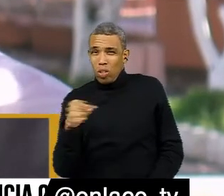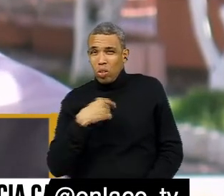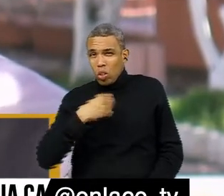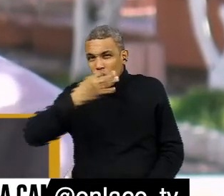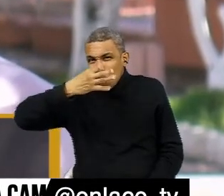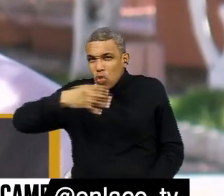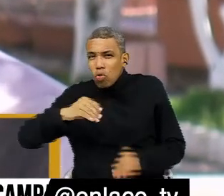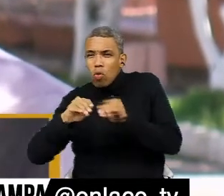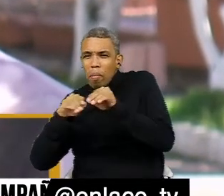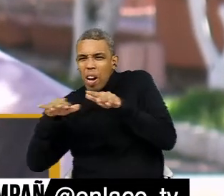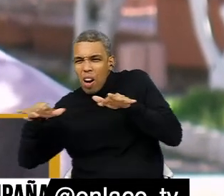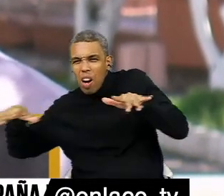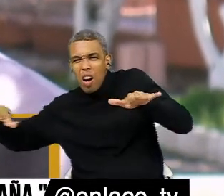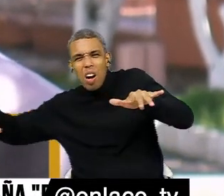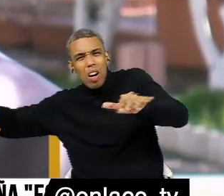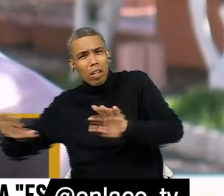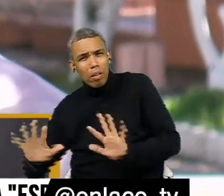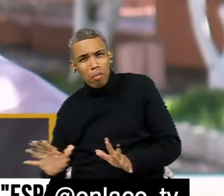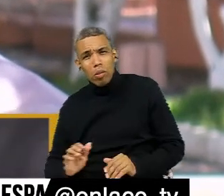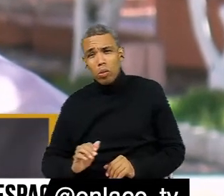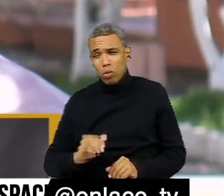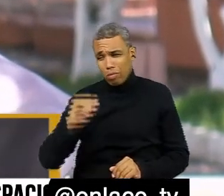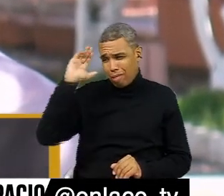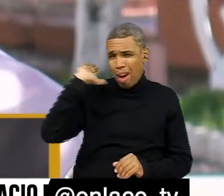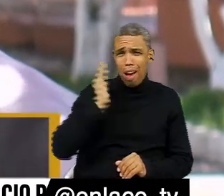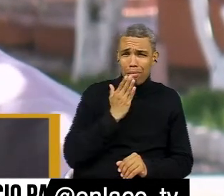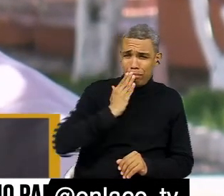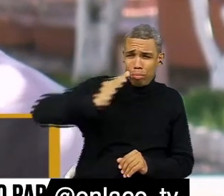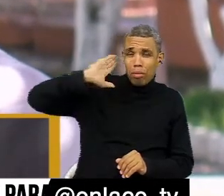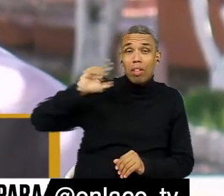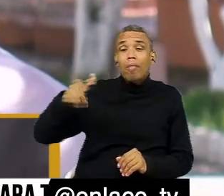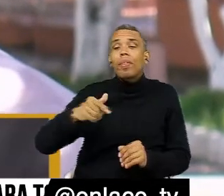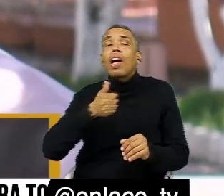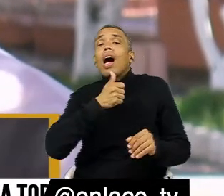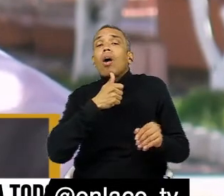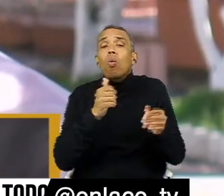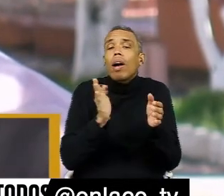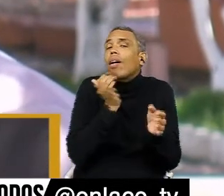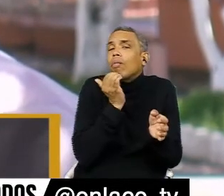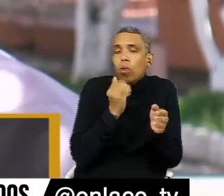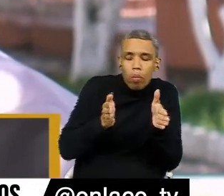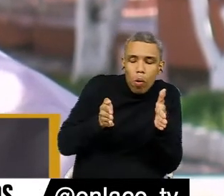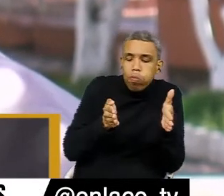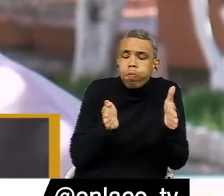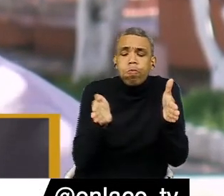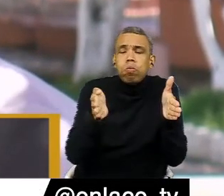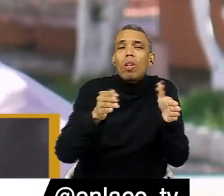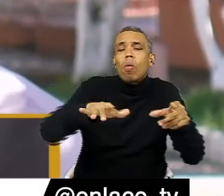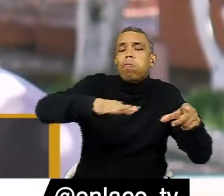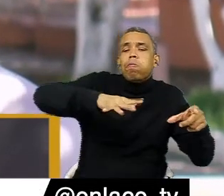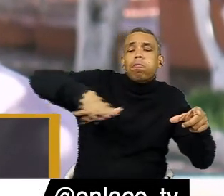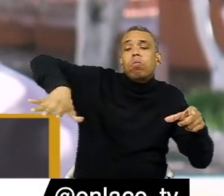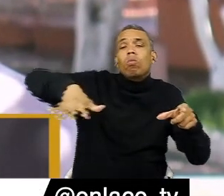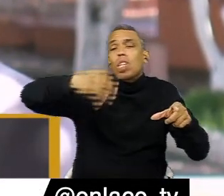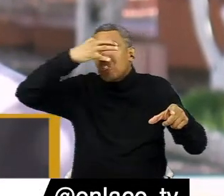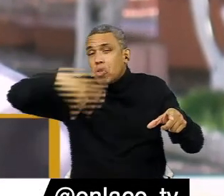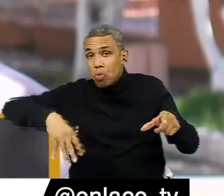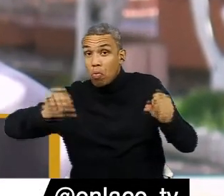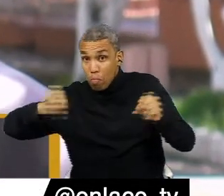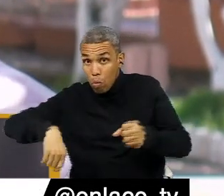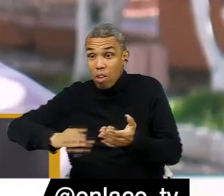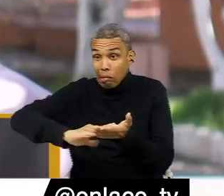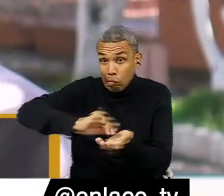hablar de daño, porque ya el daño se causó, ya ahí no hay nada que arreglar, ya hay que empezar a mirar es cómo, qué alternativas vamos a buscar. Por supuesto,